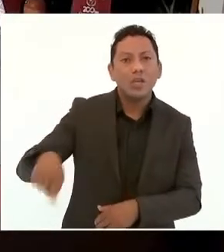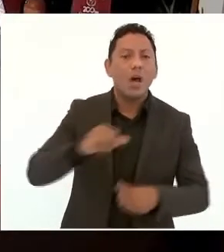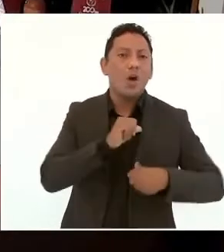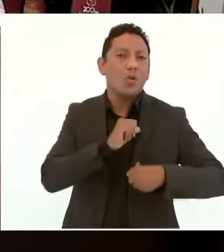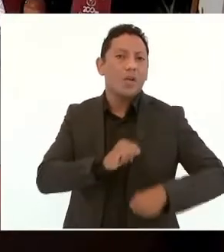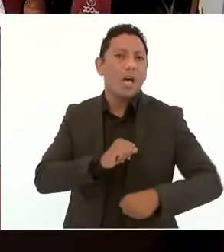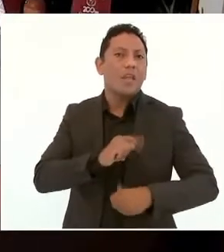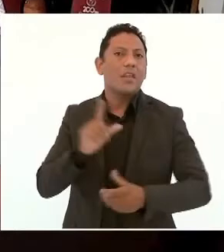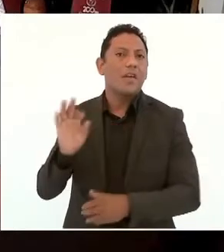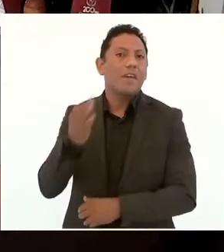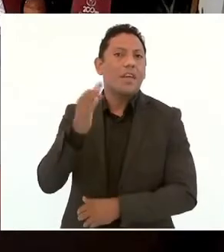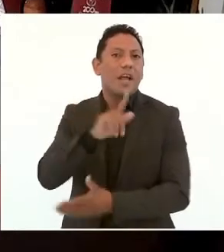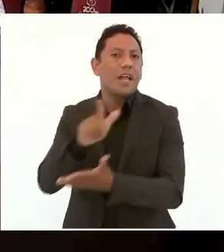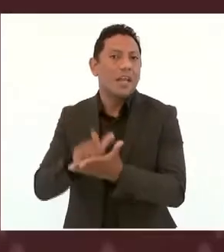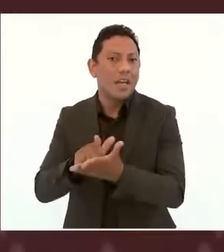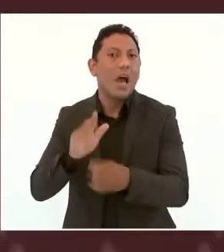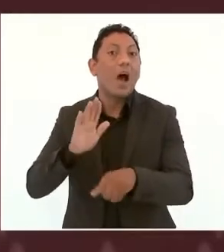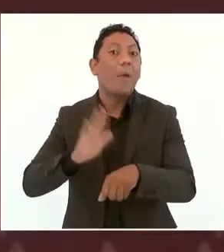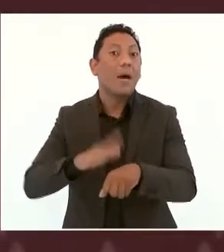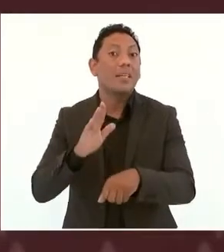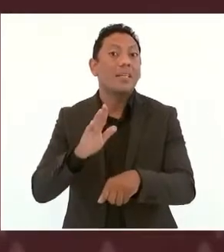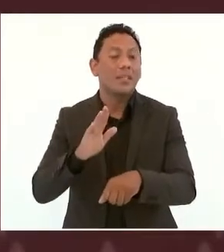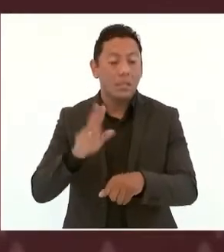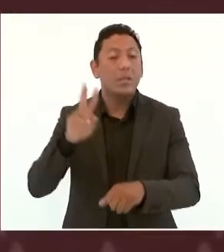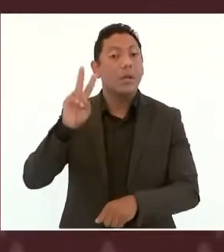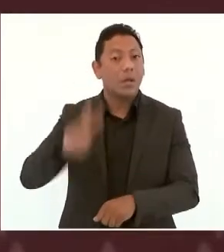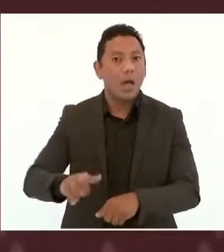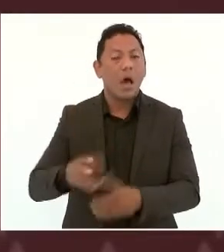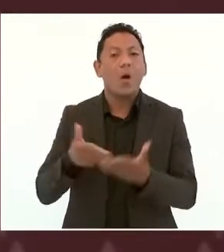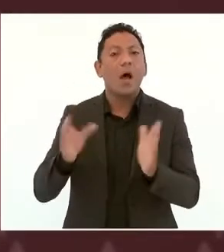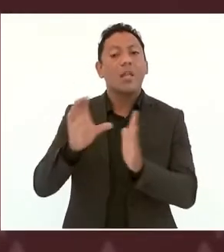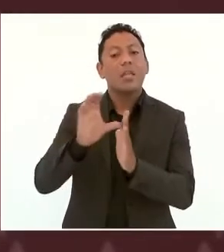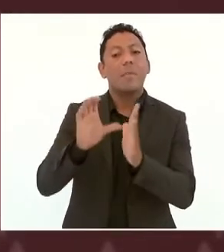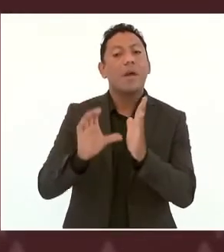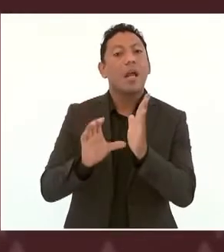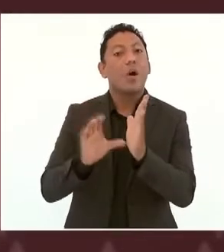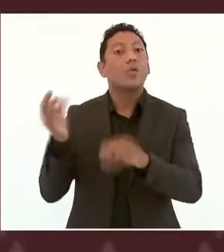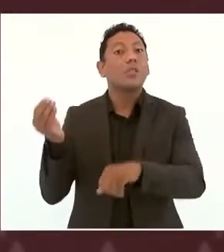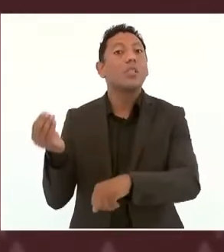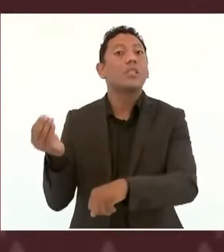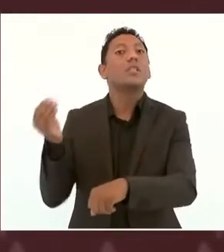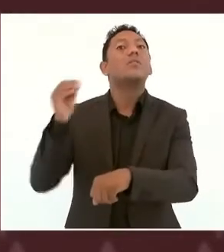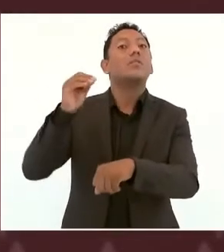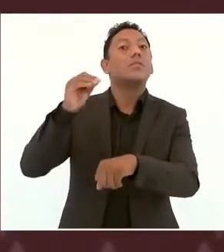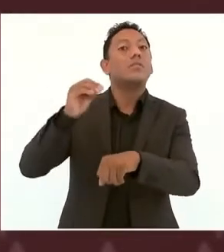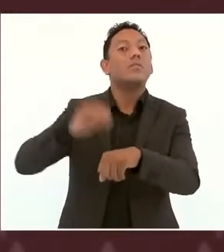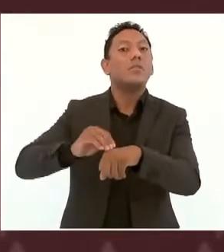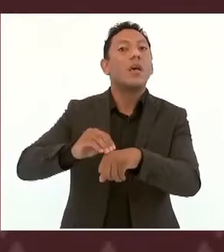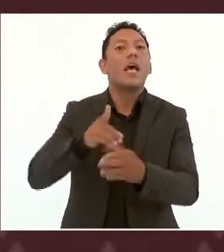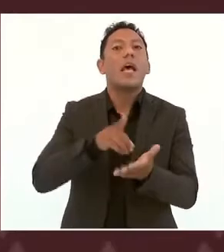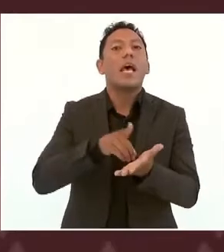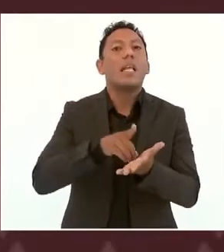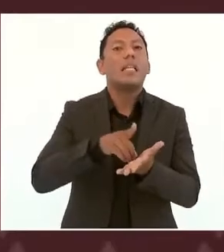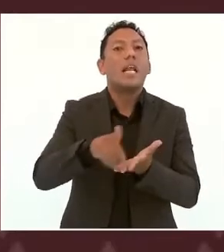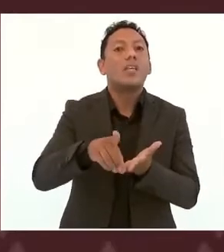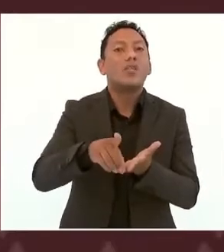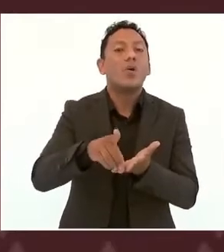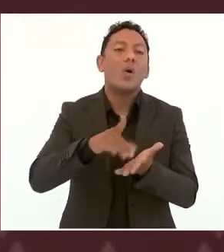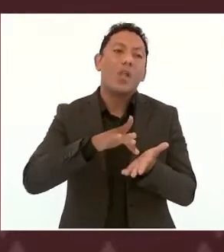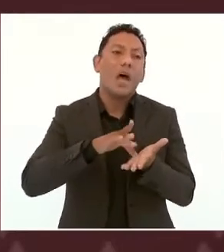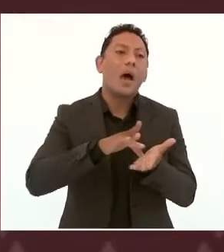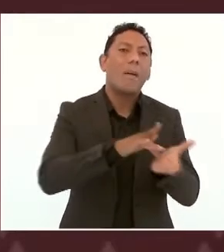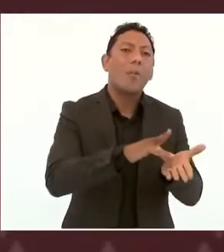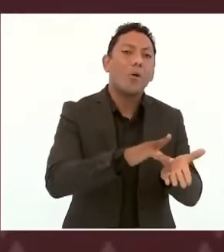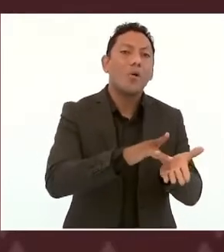se logró elevar a rango constitucional el derecho a la pensión a